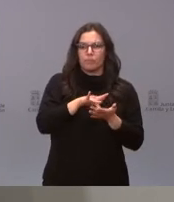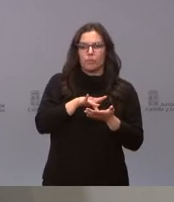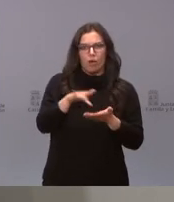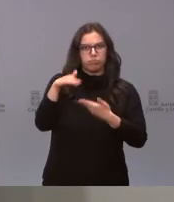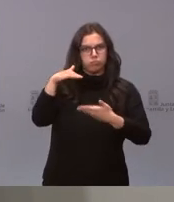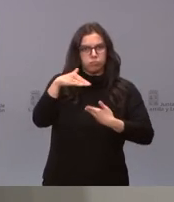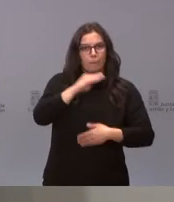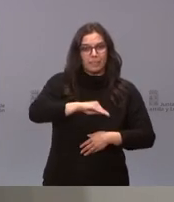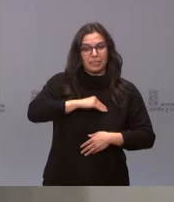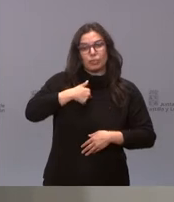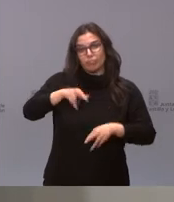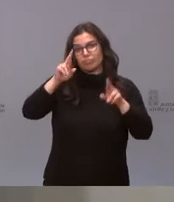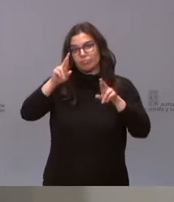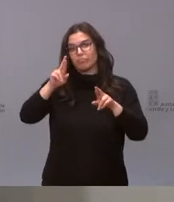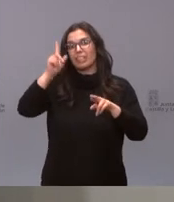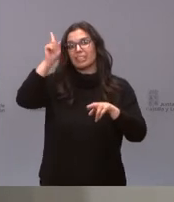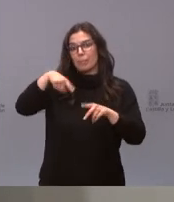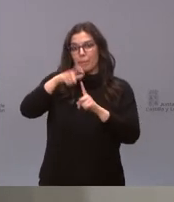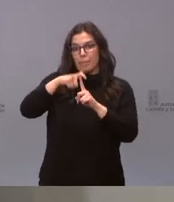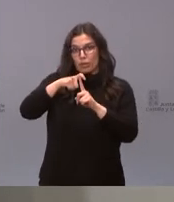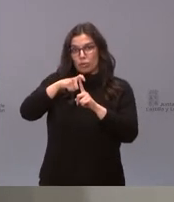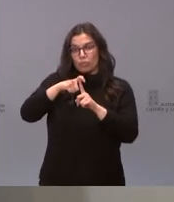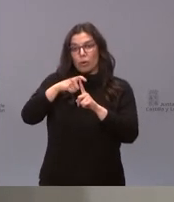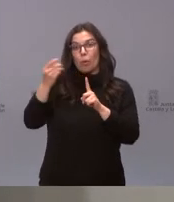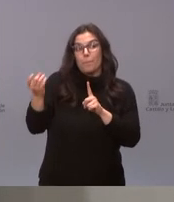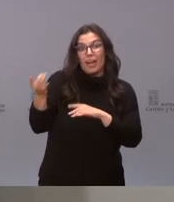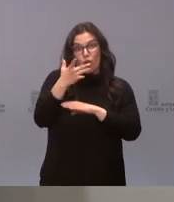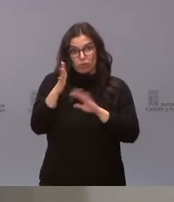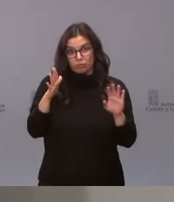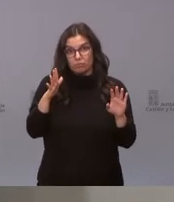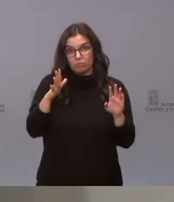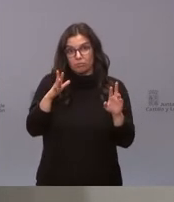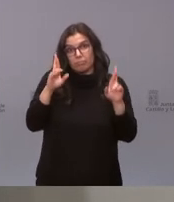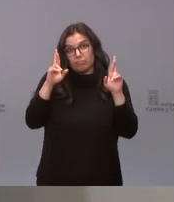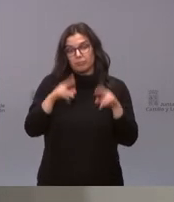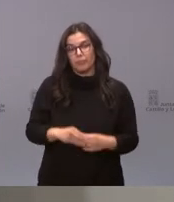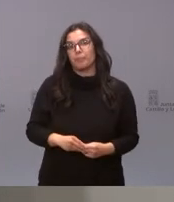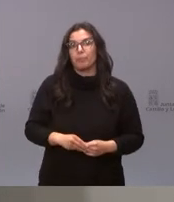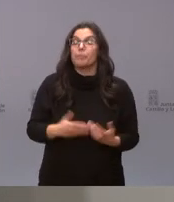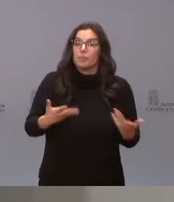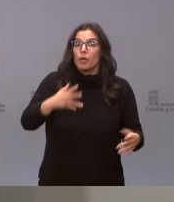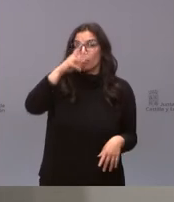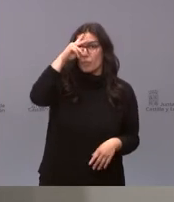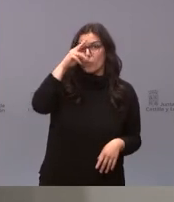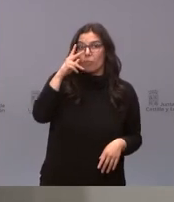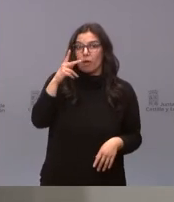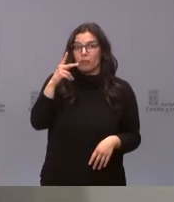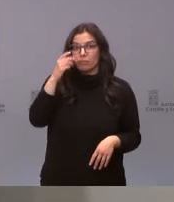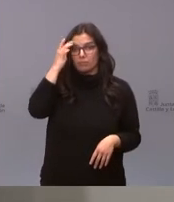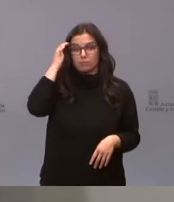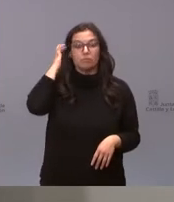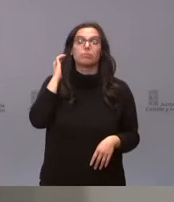gustaría que el mes de mayo fuera exactamente igual o mejor que el mes de que el mes de abril y claro que me preocupa lo que puede pasar con